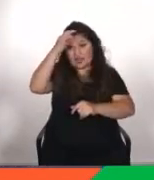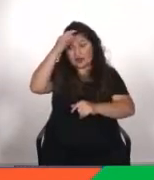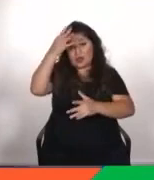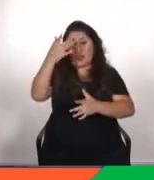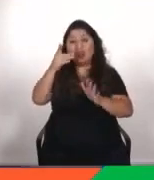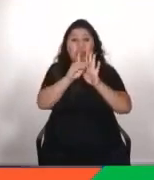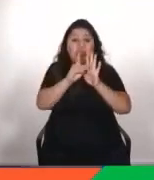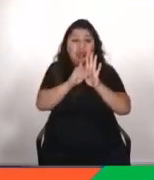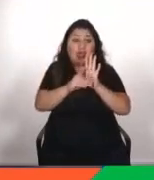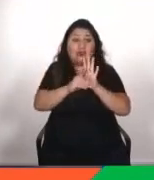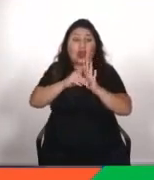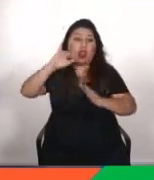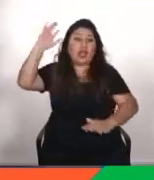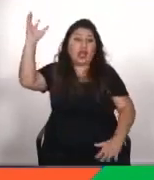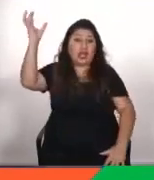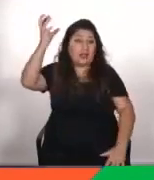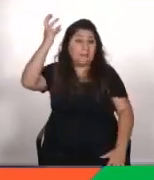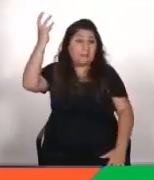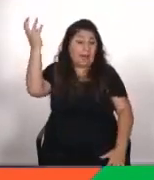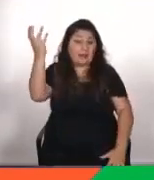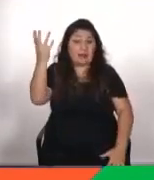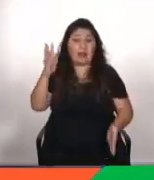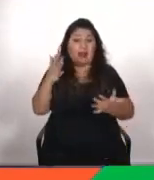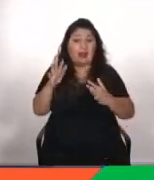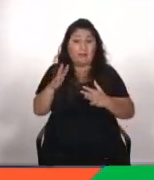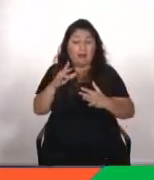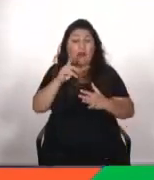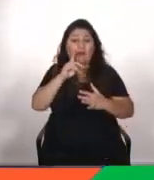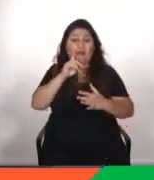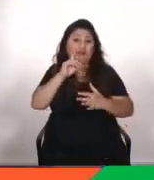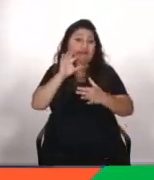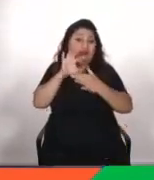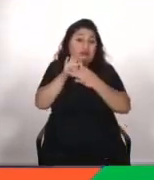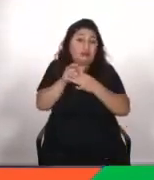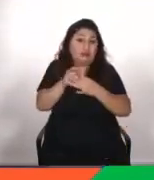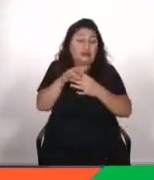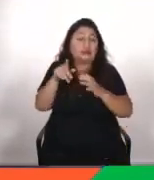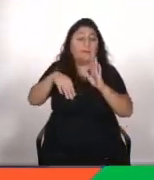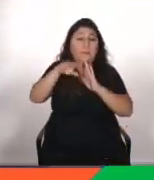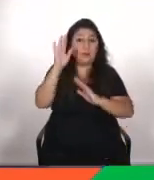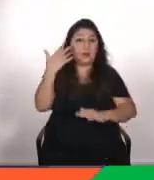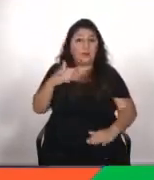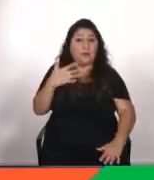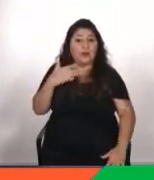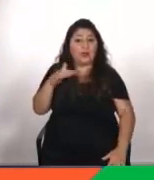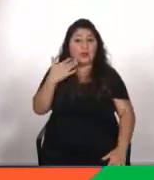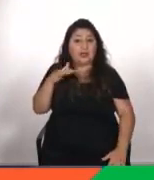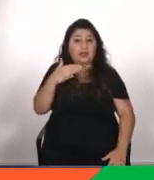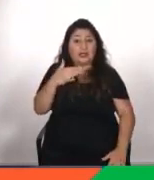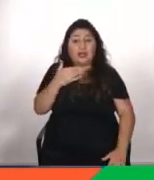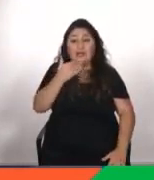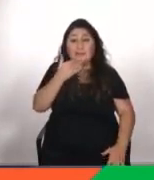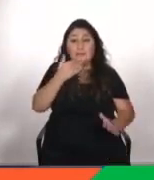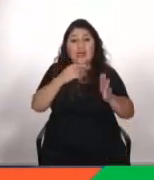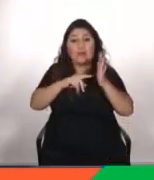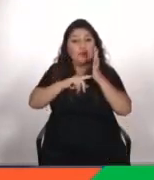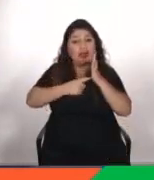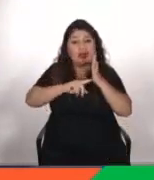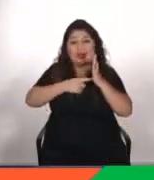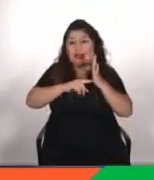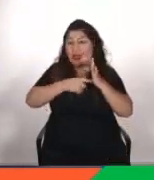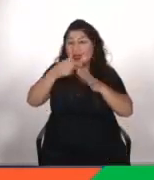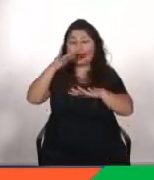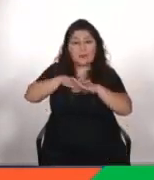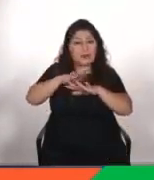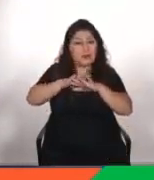mejor climáticos incluso que pueden tener que ver. Así que eso es muy, muy importante. Y luego hay muchísima técnica que se está utilizando, muchísima técnica